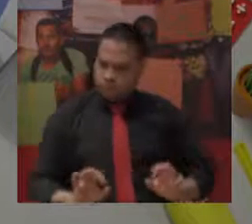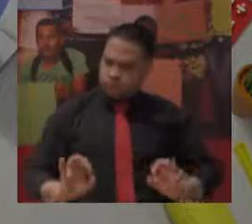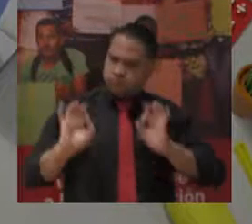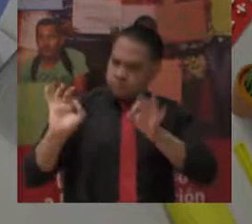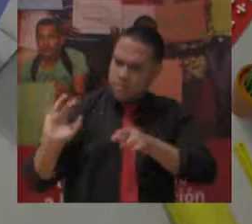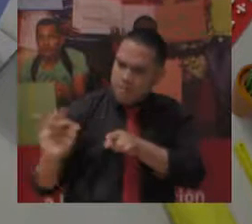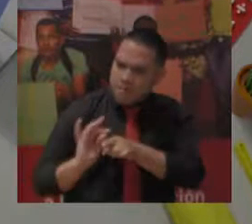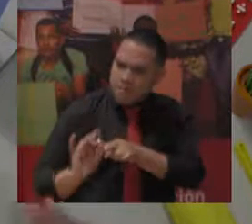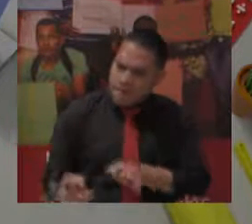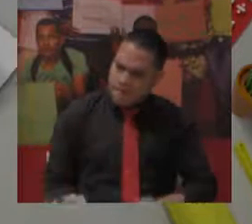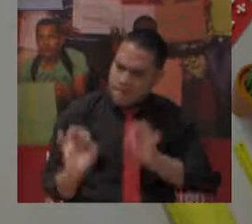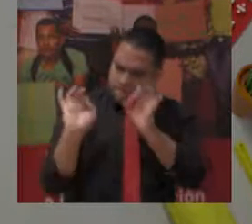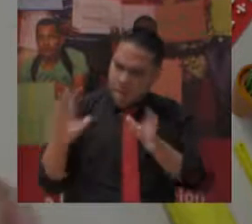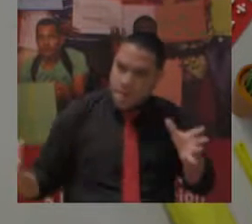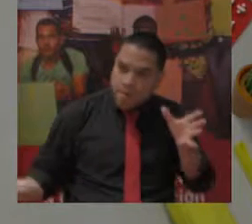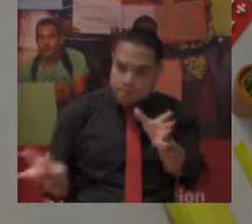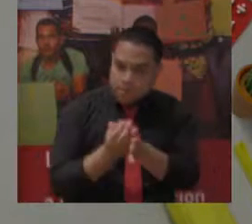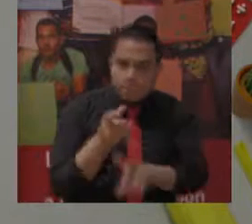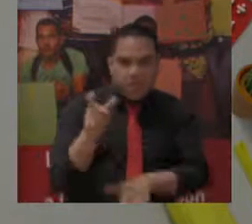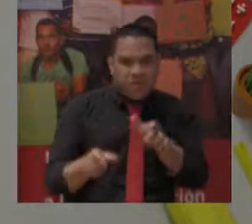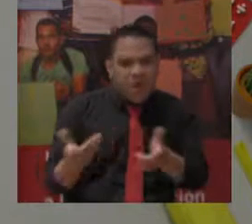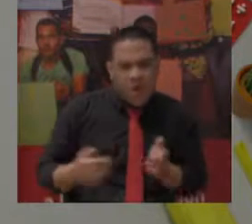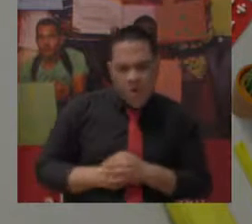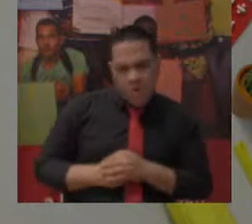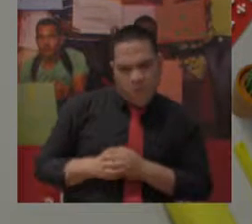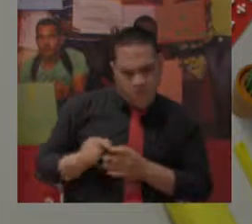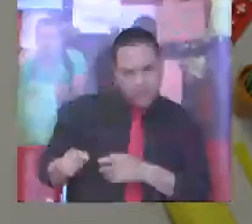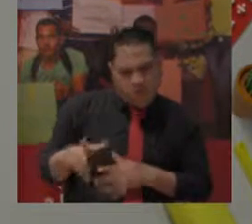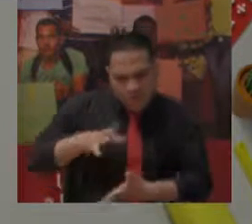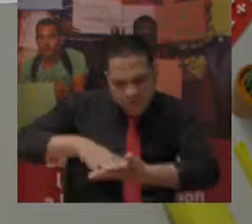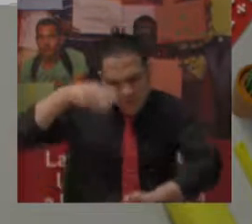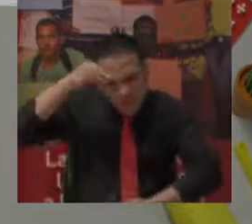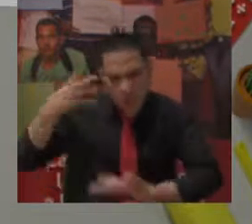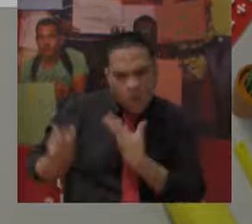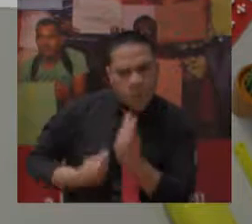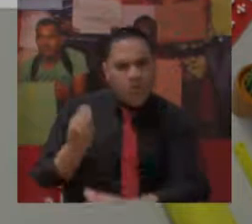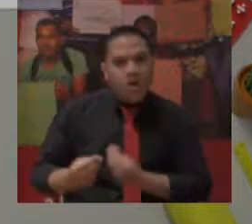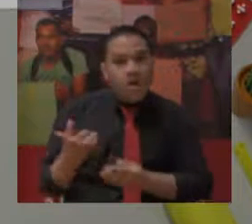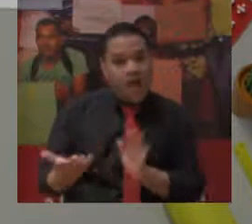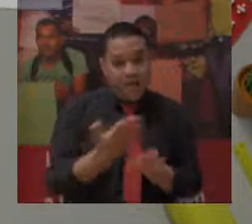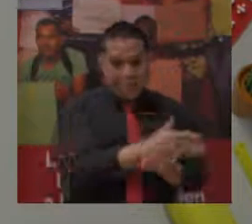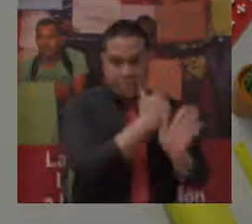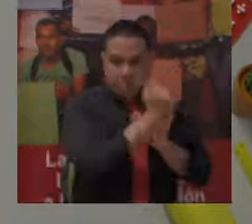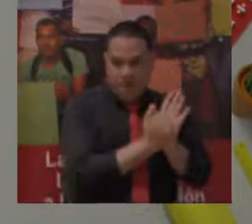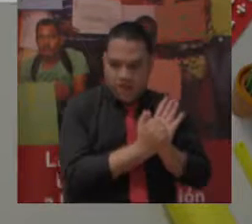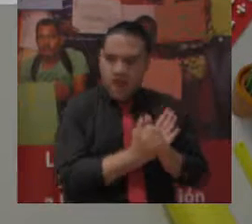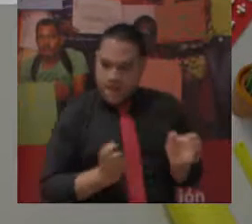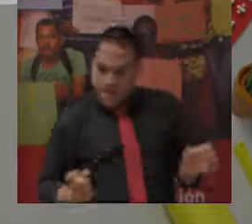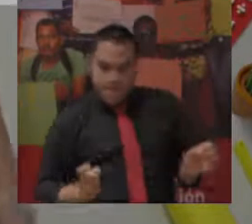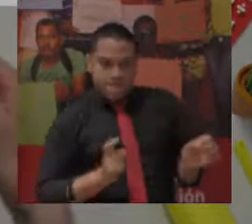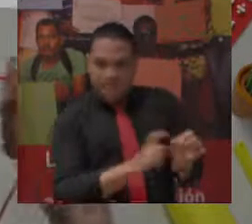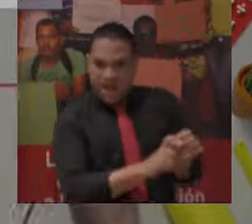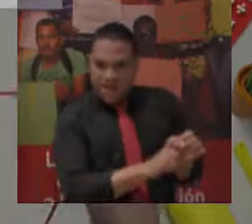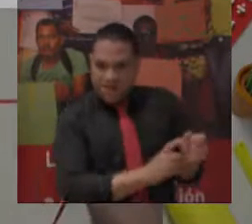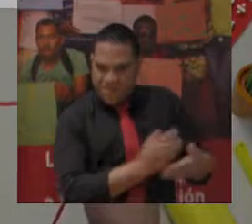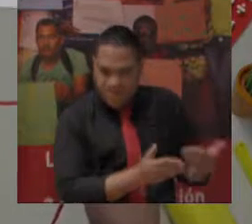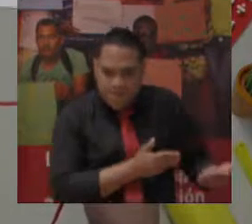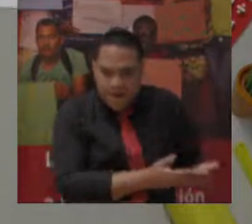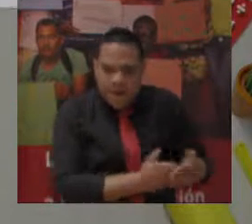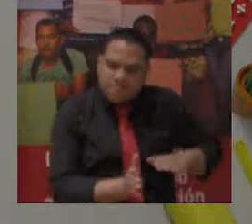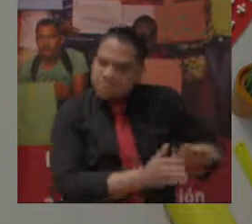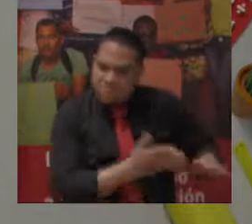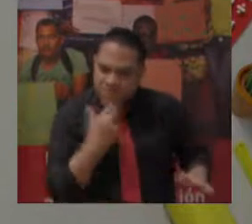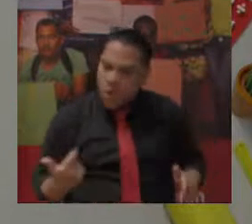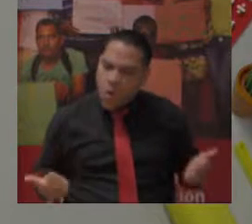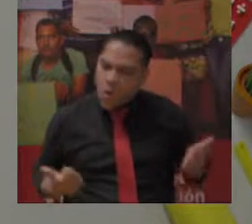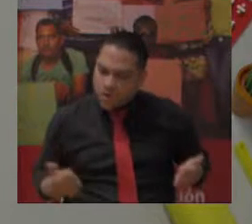estándares en la materia y mediante la metodología de aprender haciendo, se pasó de un programa de reinserción a corto plazo a un proceso de reintegración de